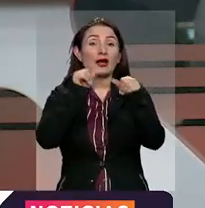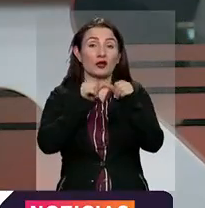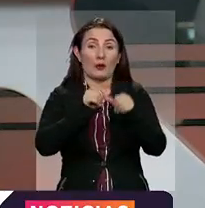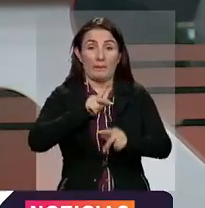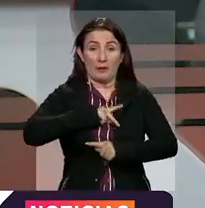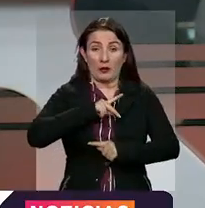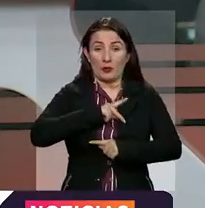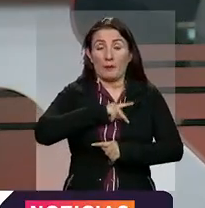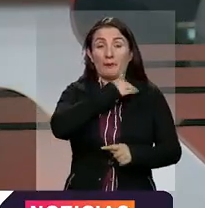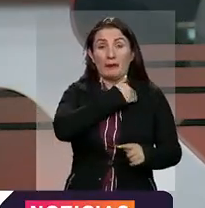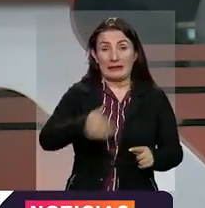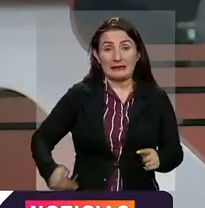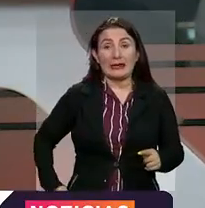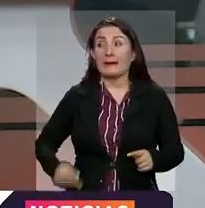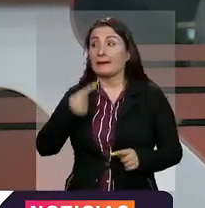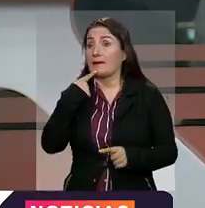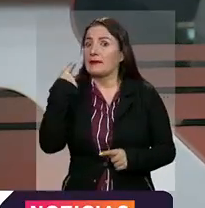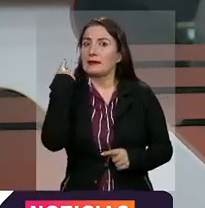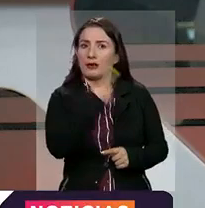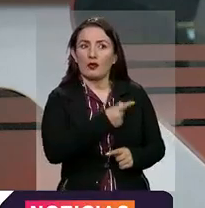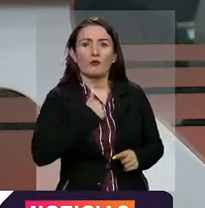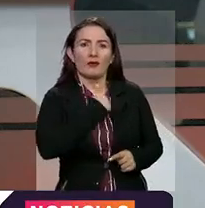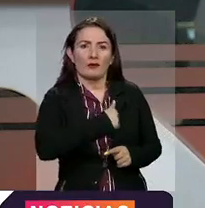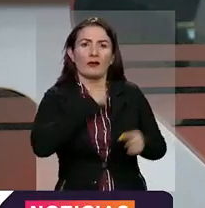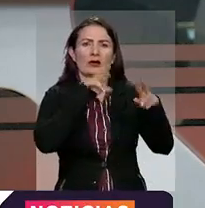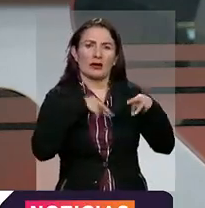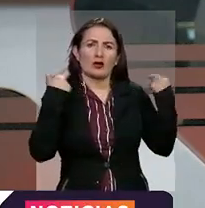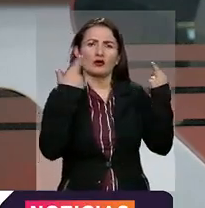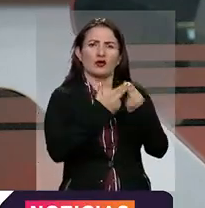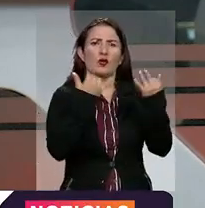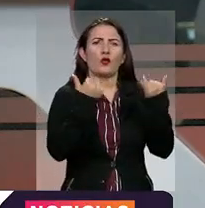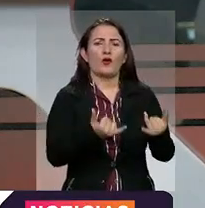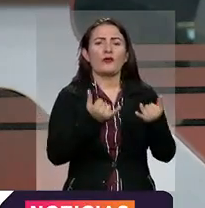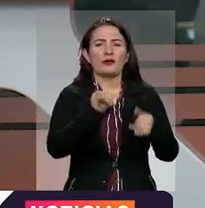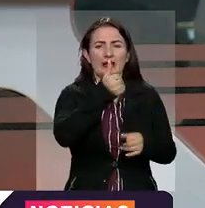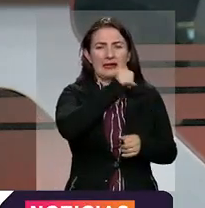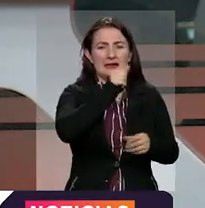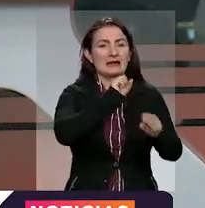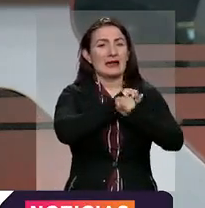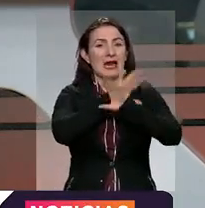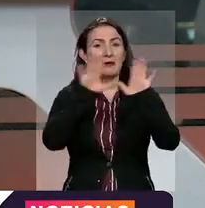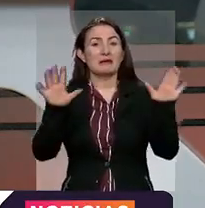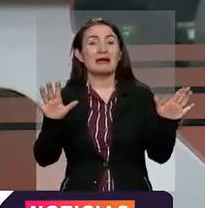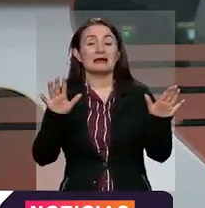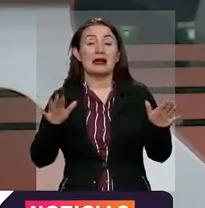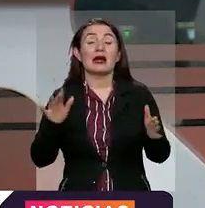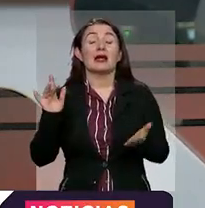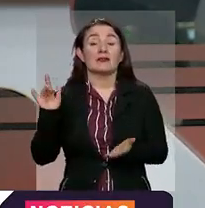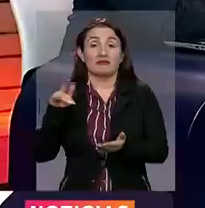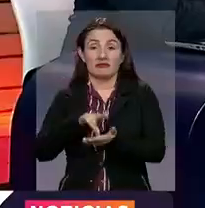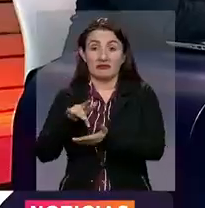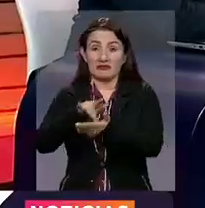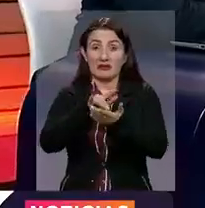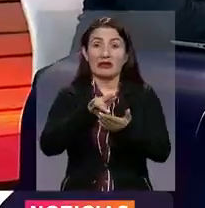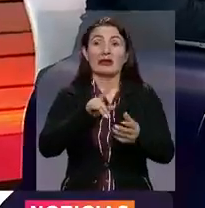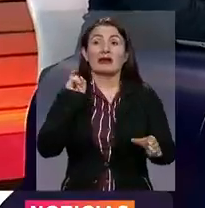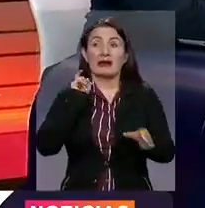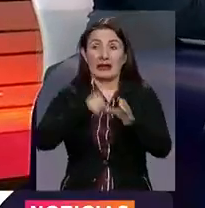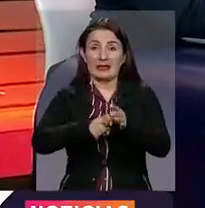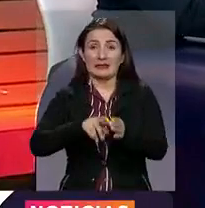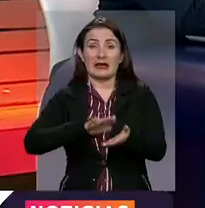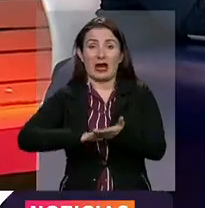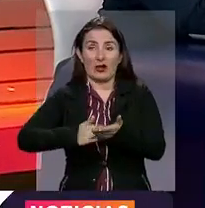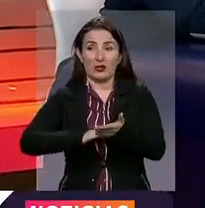propio presidente de la República el que pidió que esta reunión se efectuara hoy. Están reunidos desde las 10 de la mañana, asiste el registrador